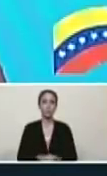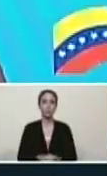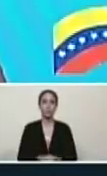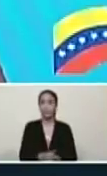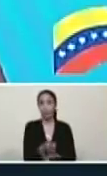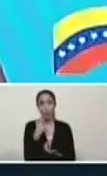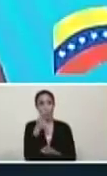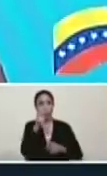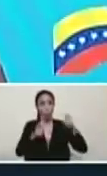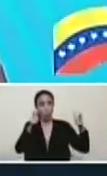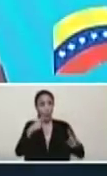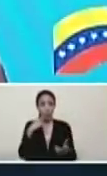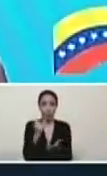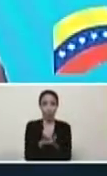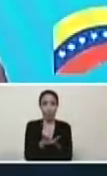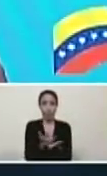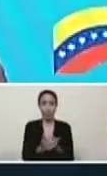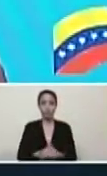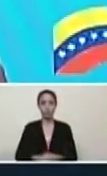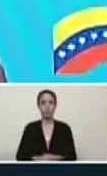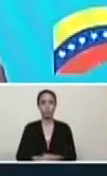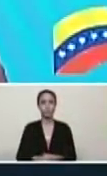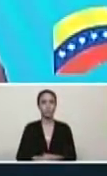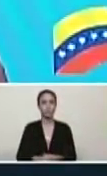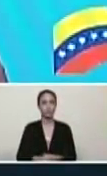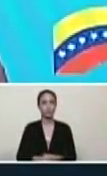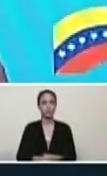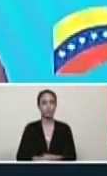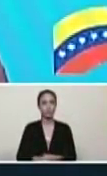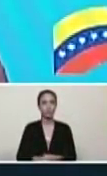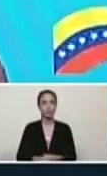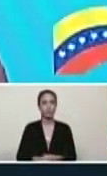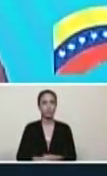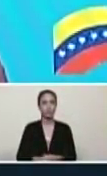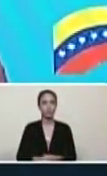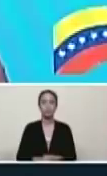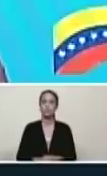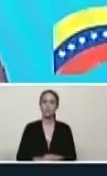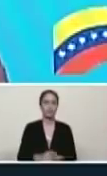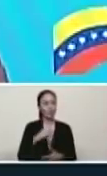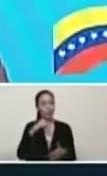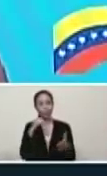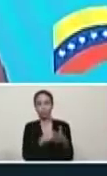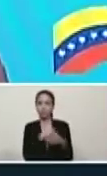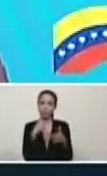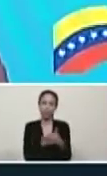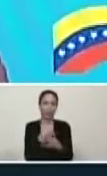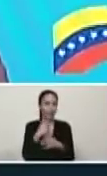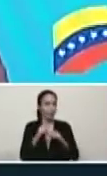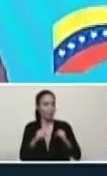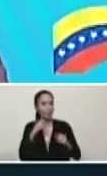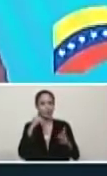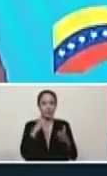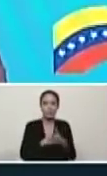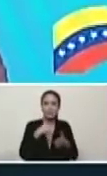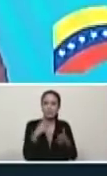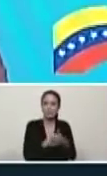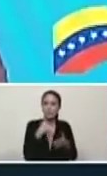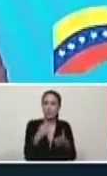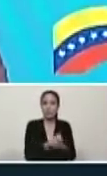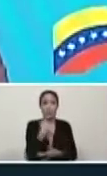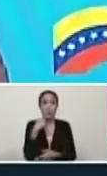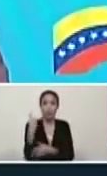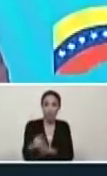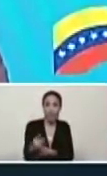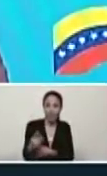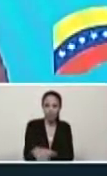para nuestro pueblo. En esta batalla que estamos dando por el